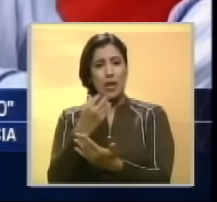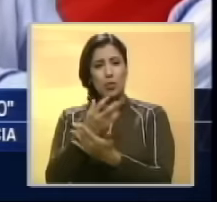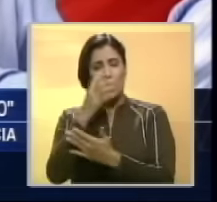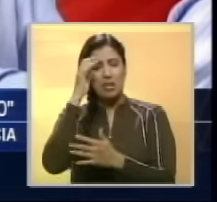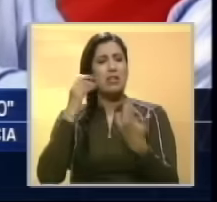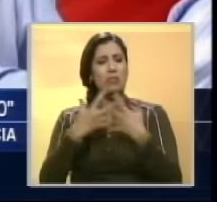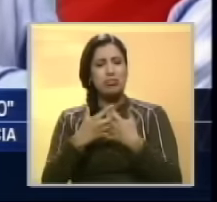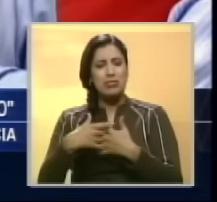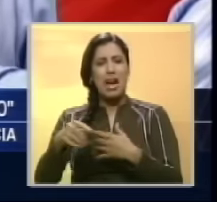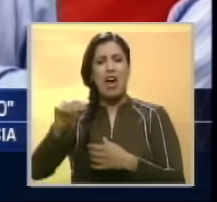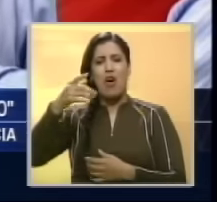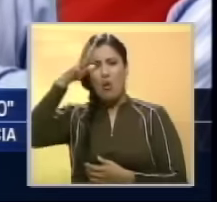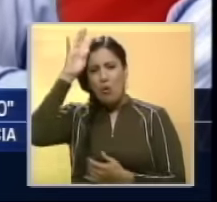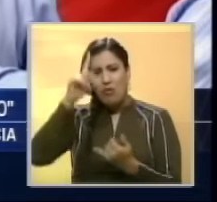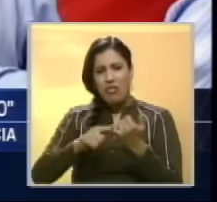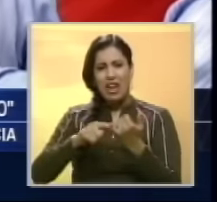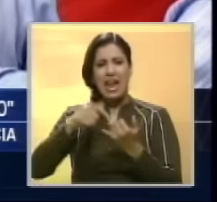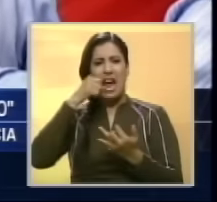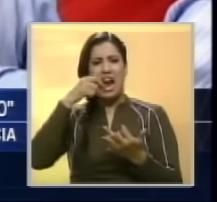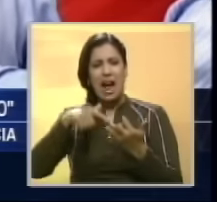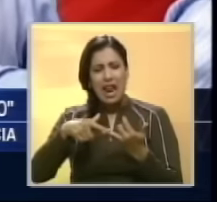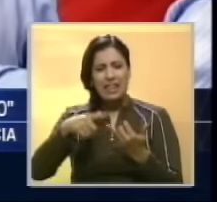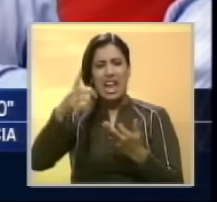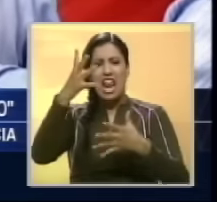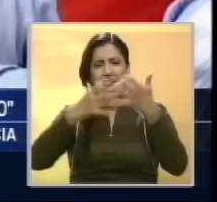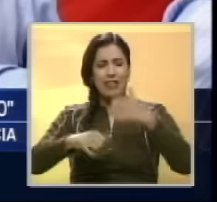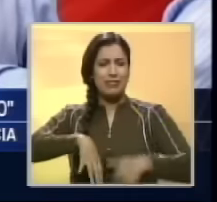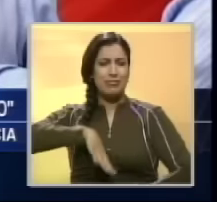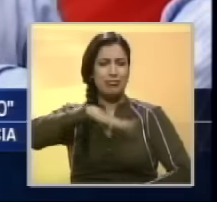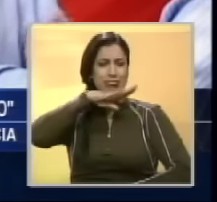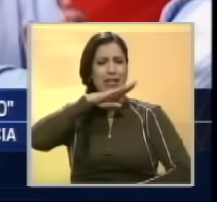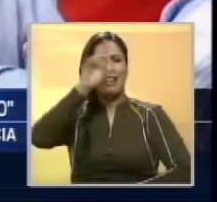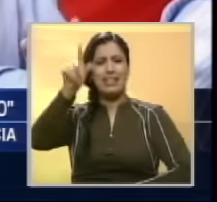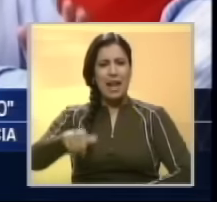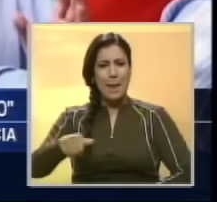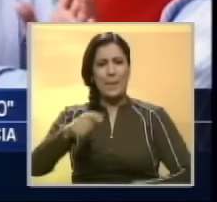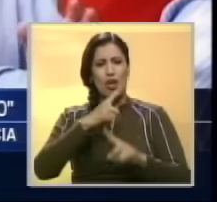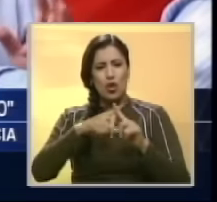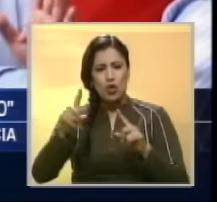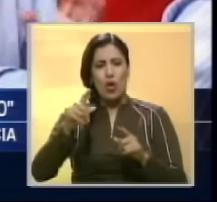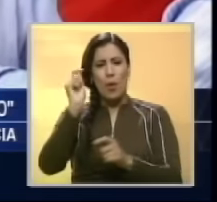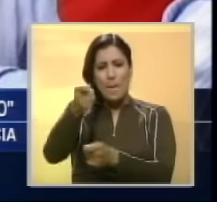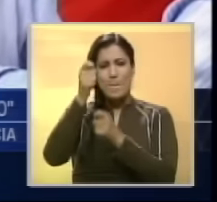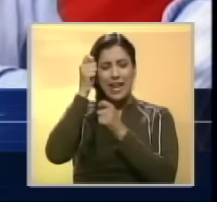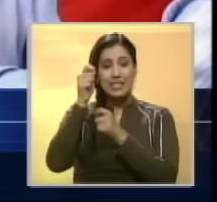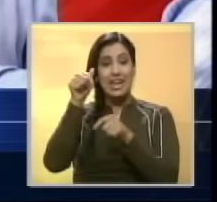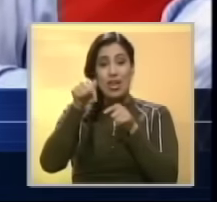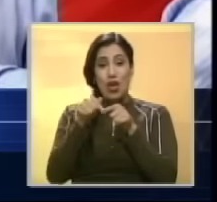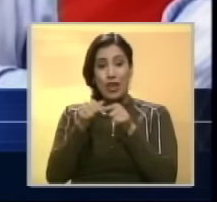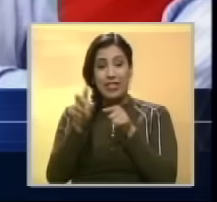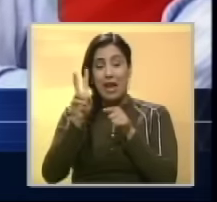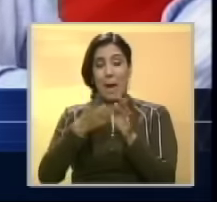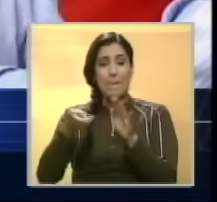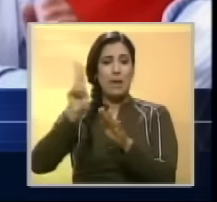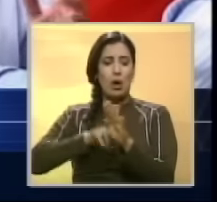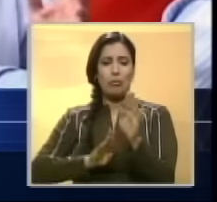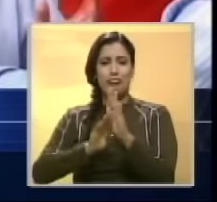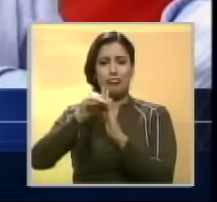producción de cereales ganadería de carne y de leche e inclusive en actividades de carácter pes hoen los peores récord en esa